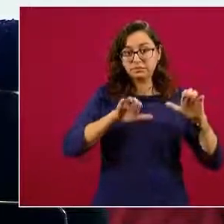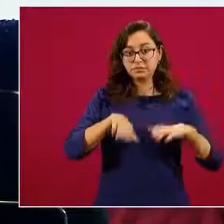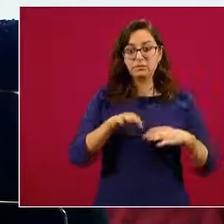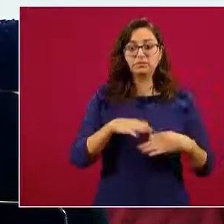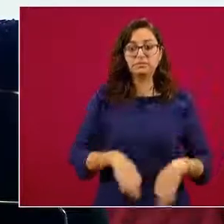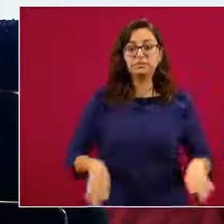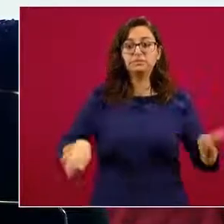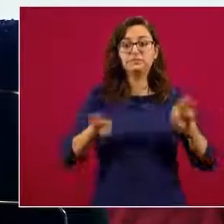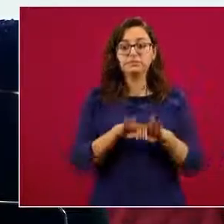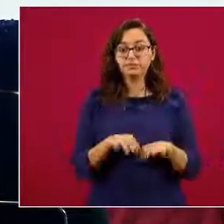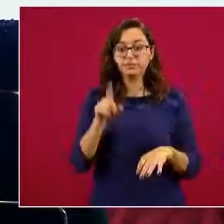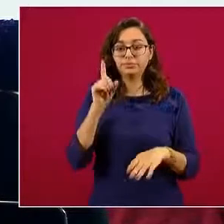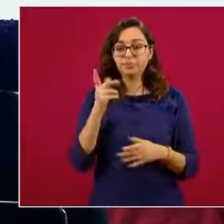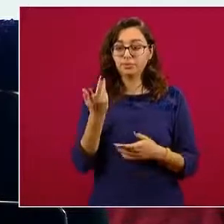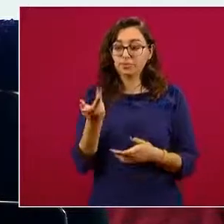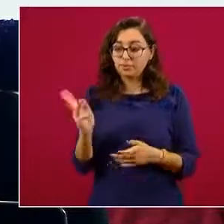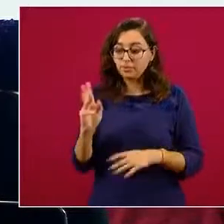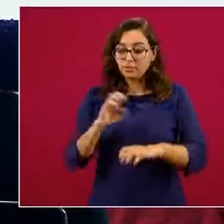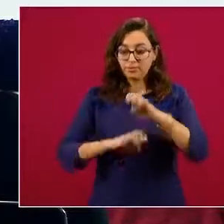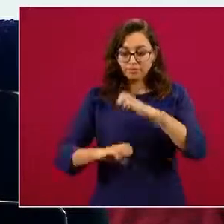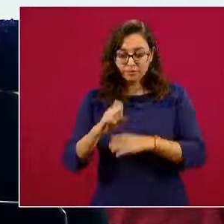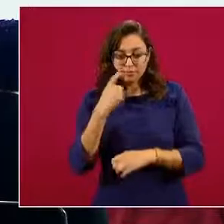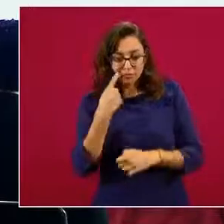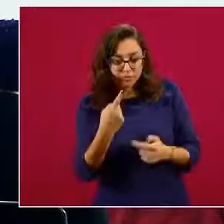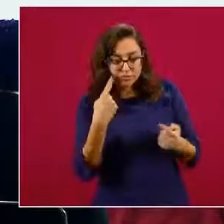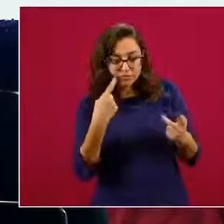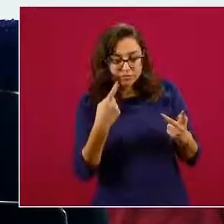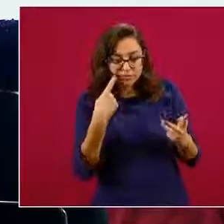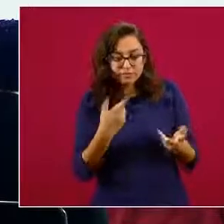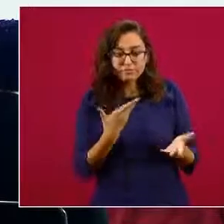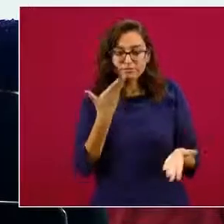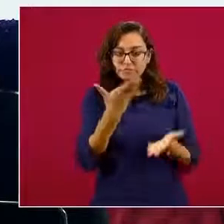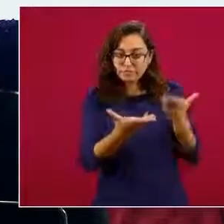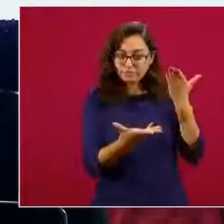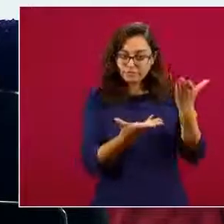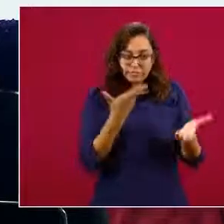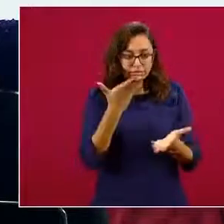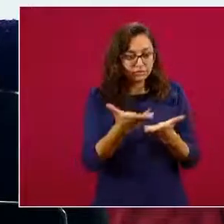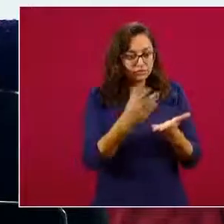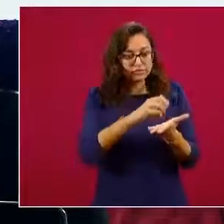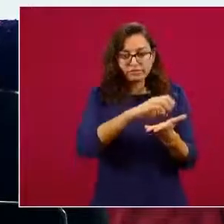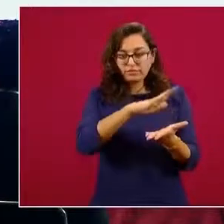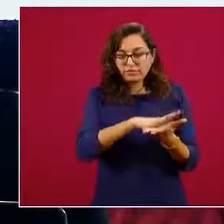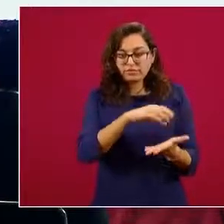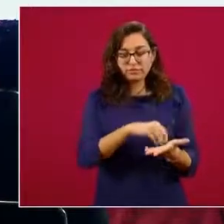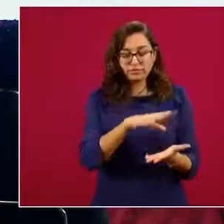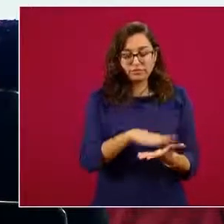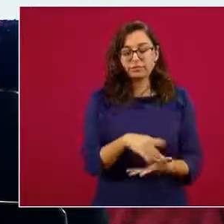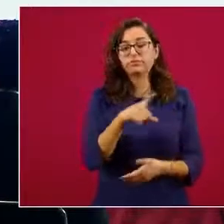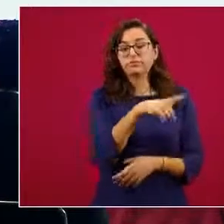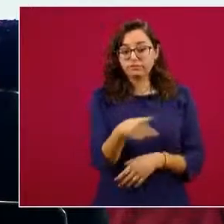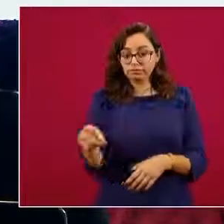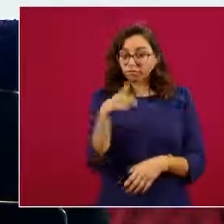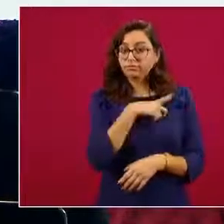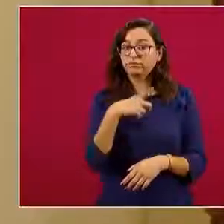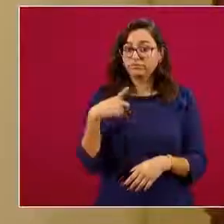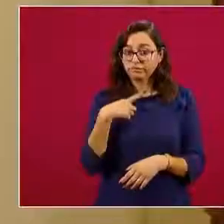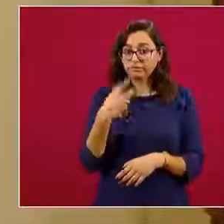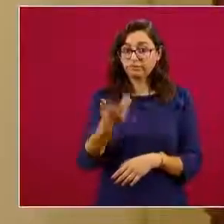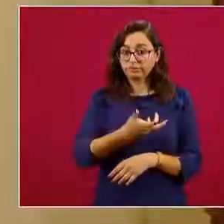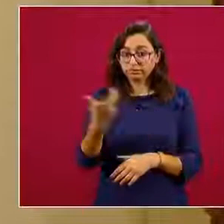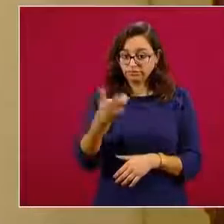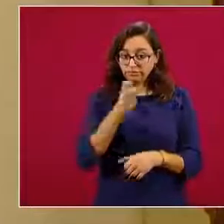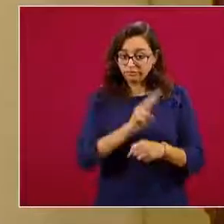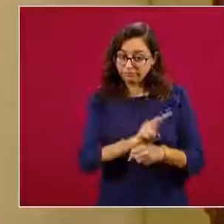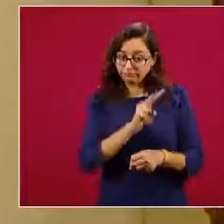mexicanas validadas, exportadoras, vayan solicitando sus citas. O sea, en la plataforma deben de darle un